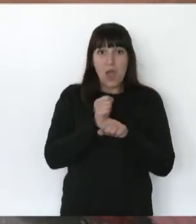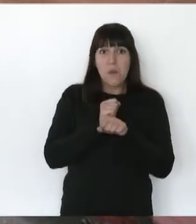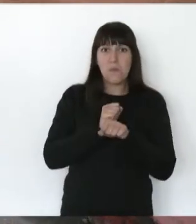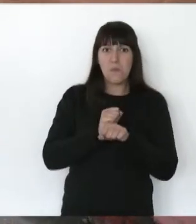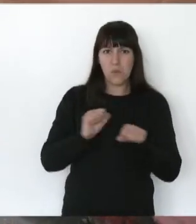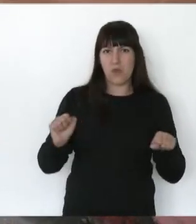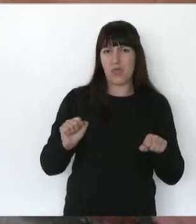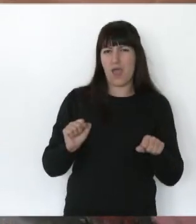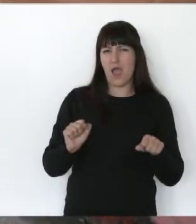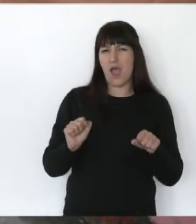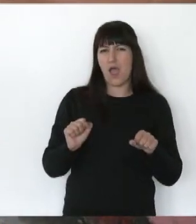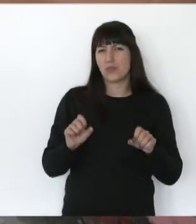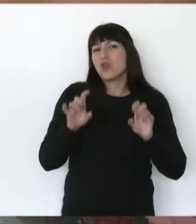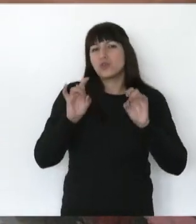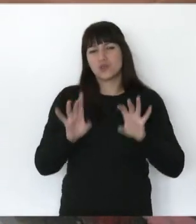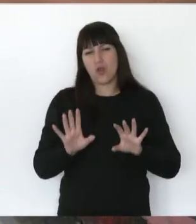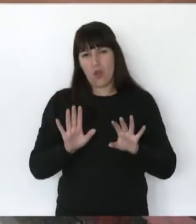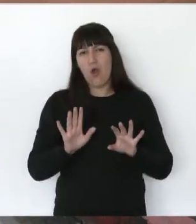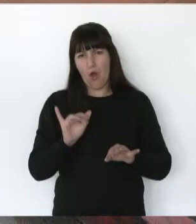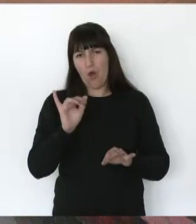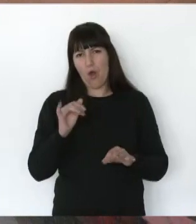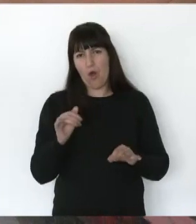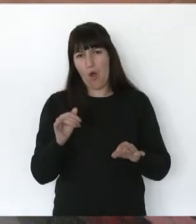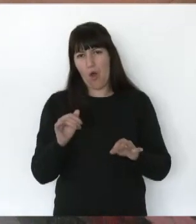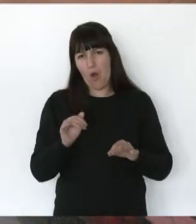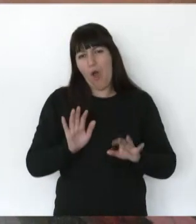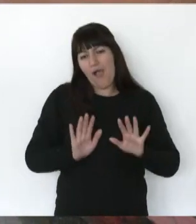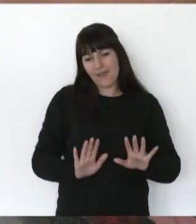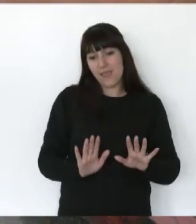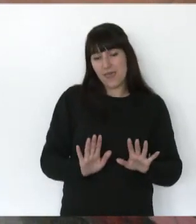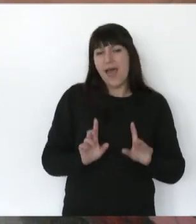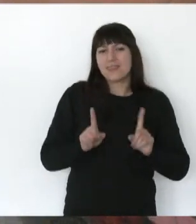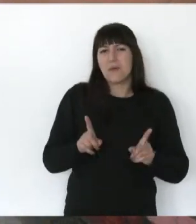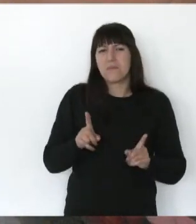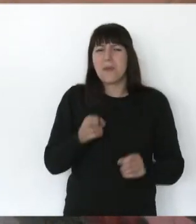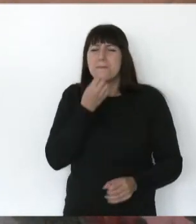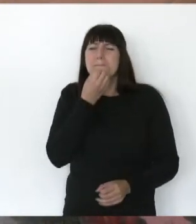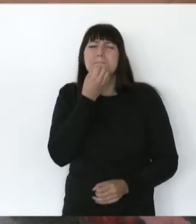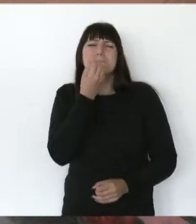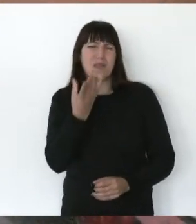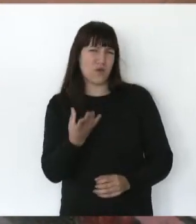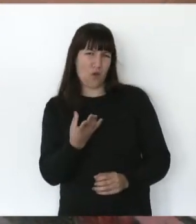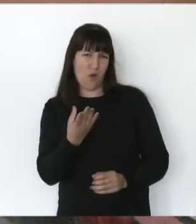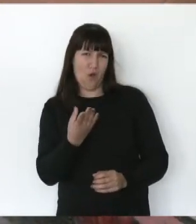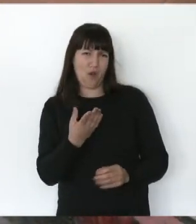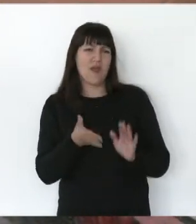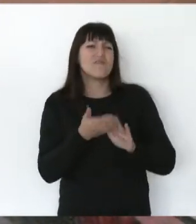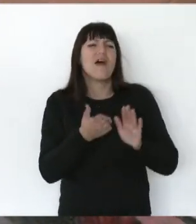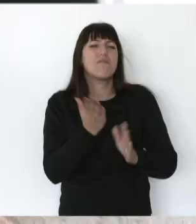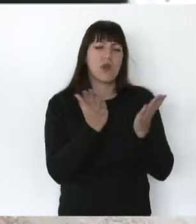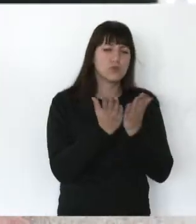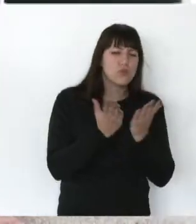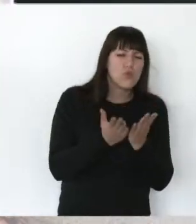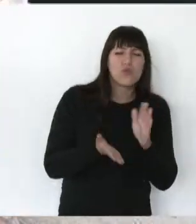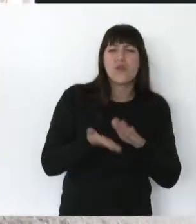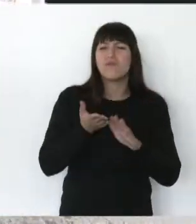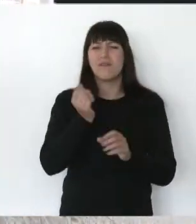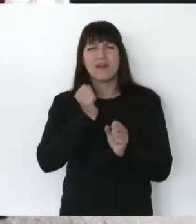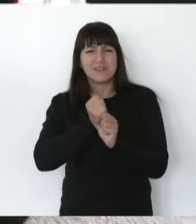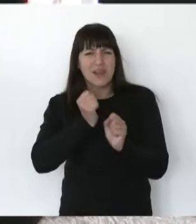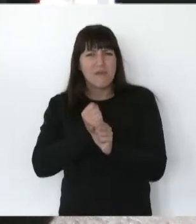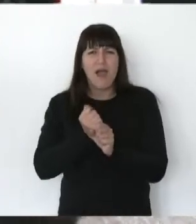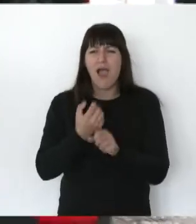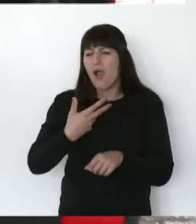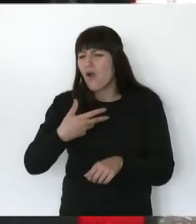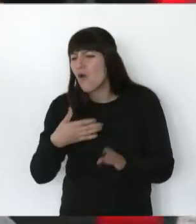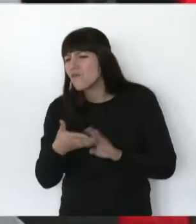persona pueda no solo existir, sino mejorar, ya sea estudiando, ya sea trabajando, ya sea yendo